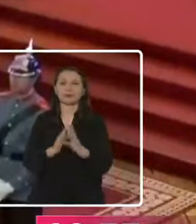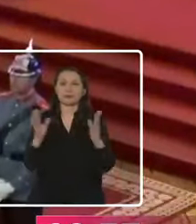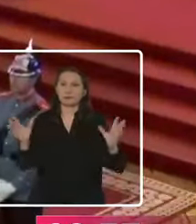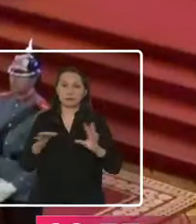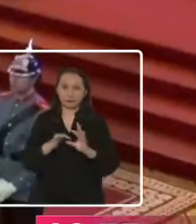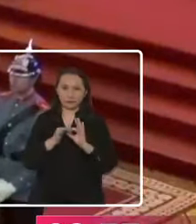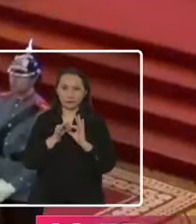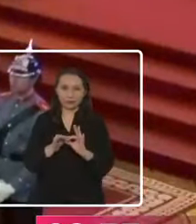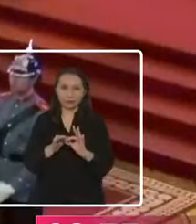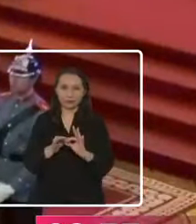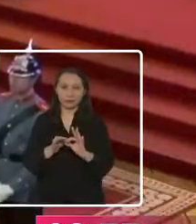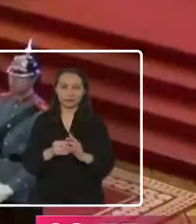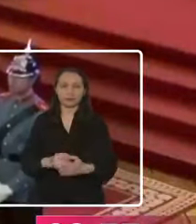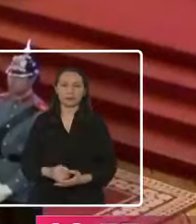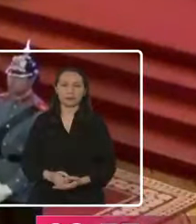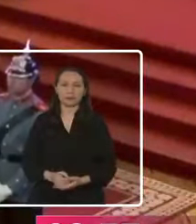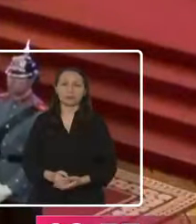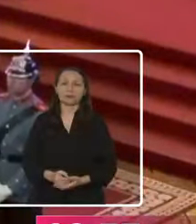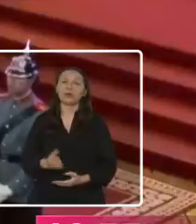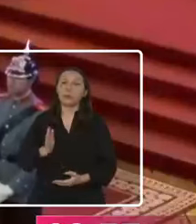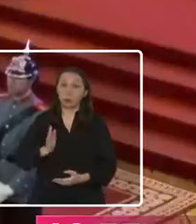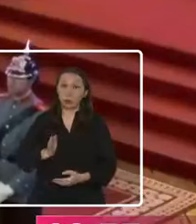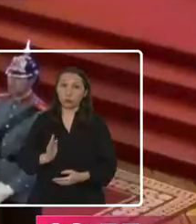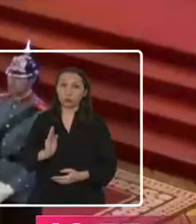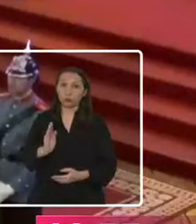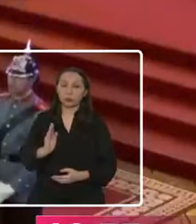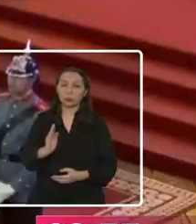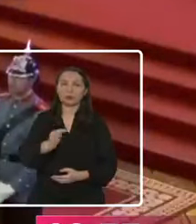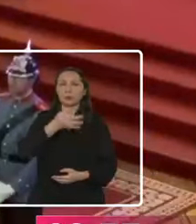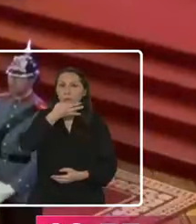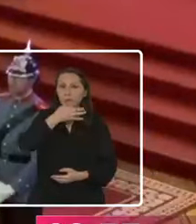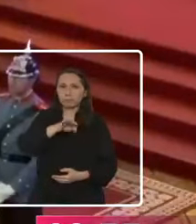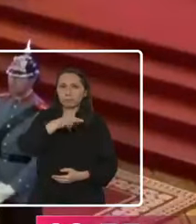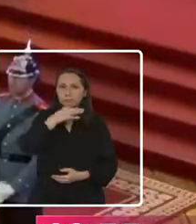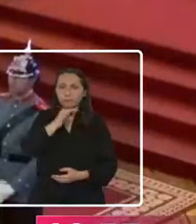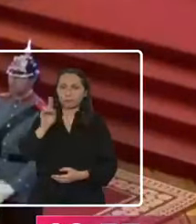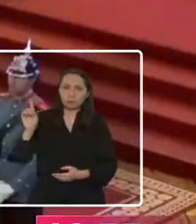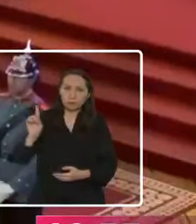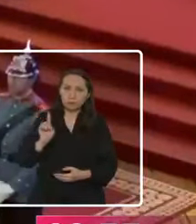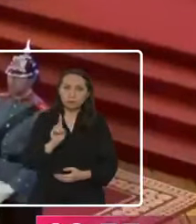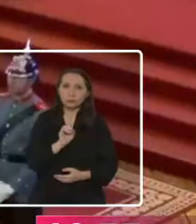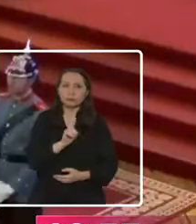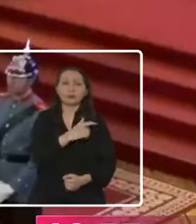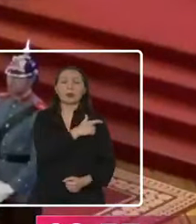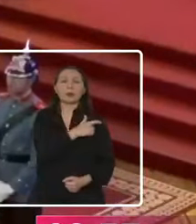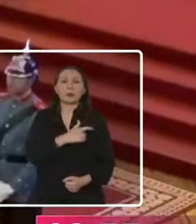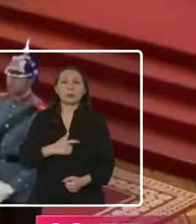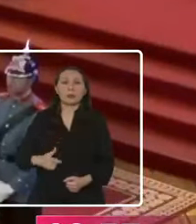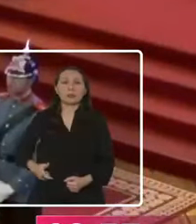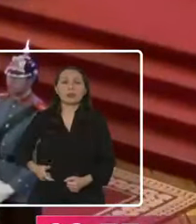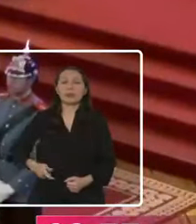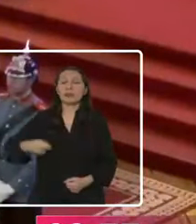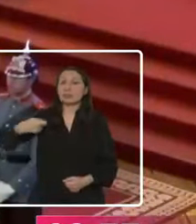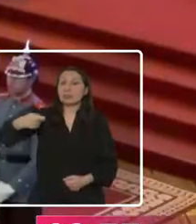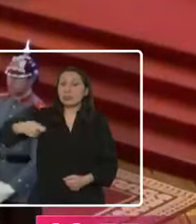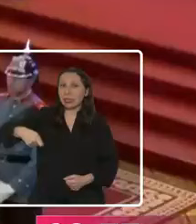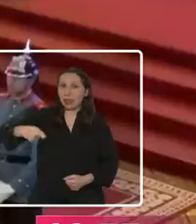Muchas gracias. Para continuar, hará uso de la palabra el presidente del